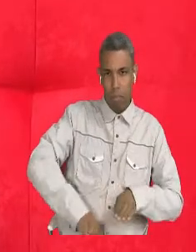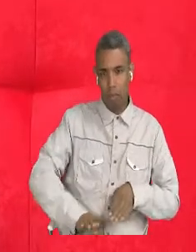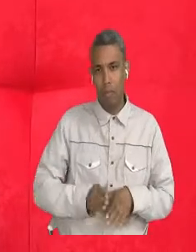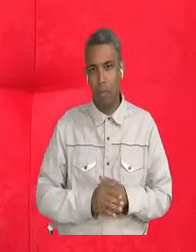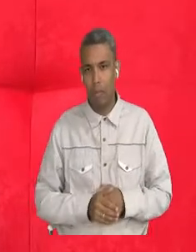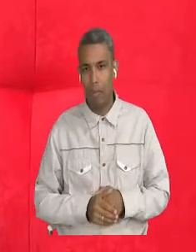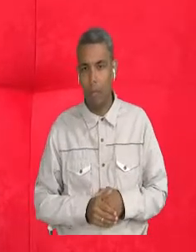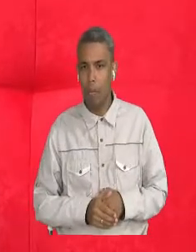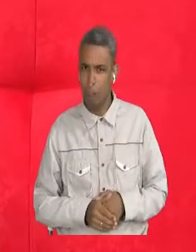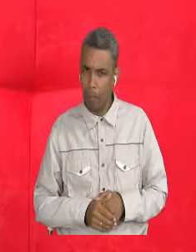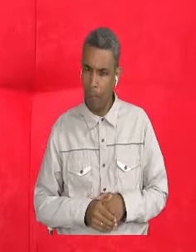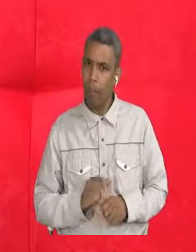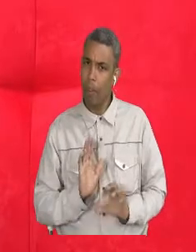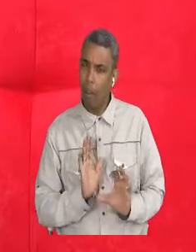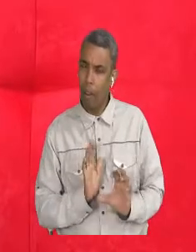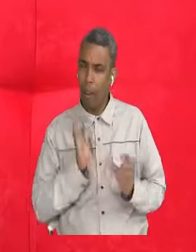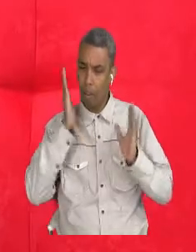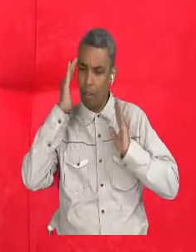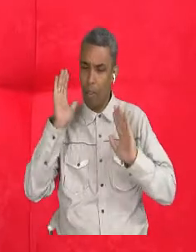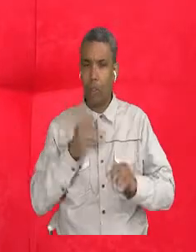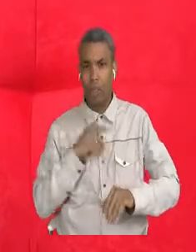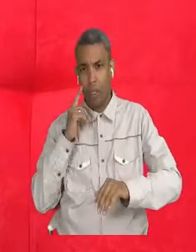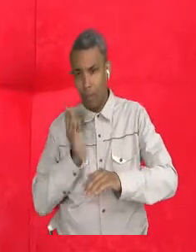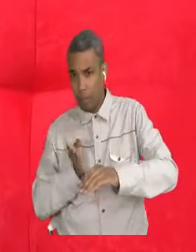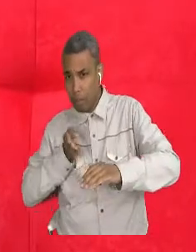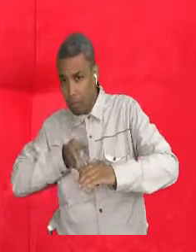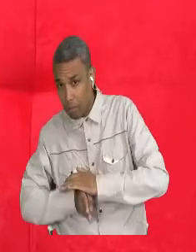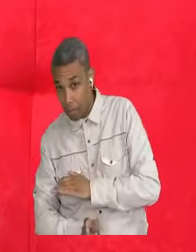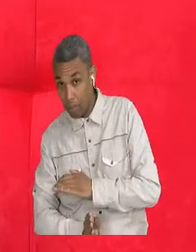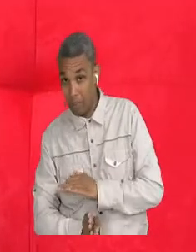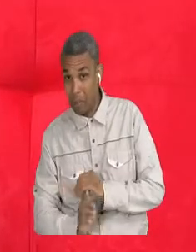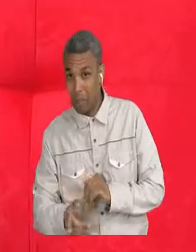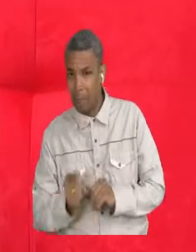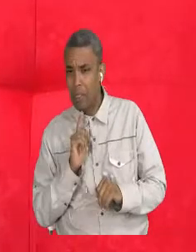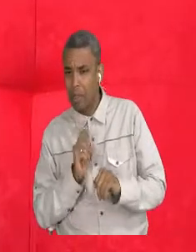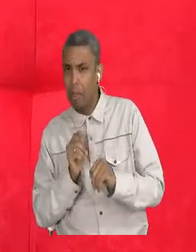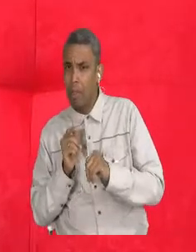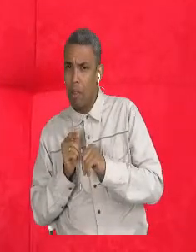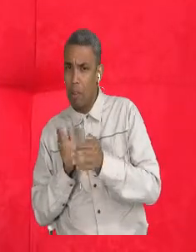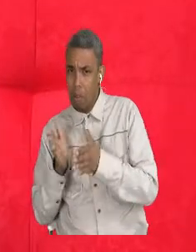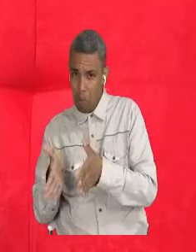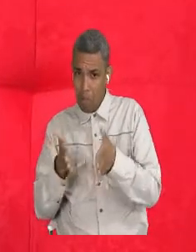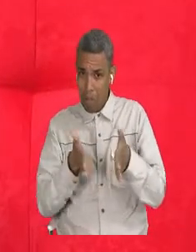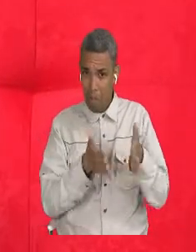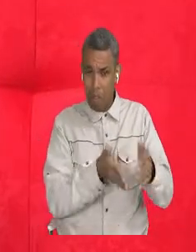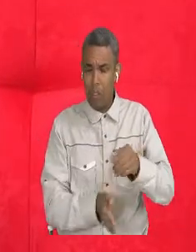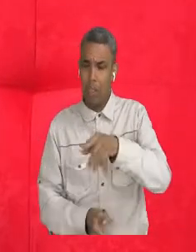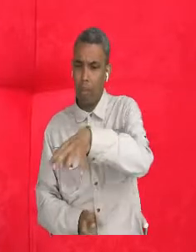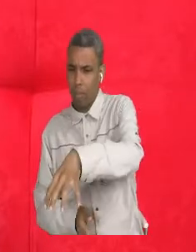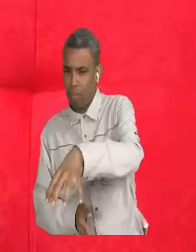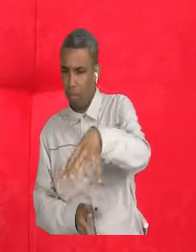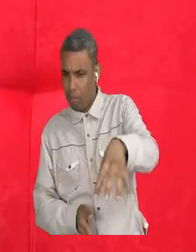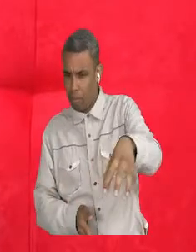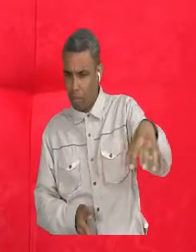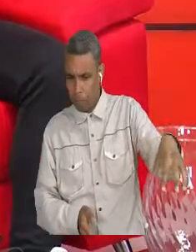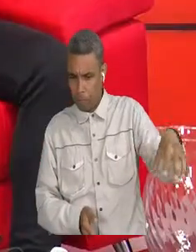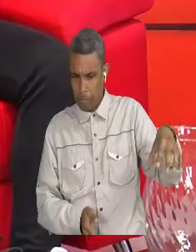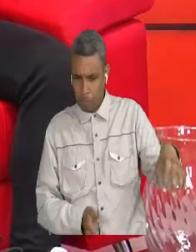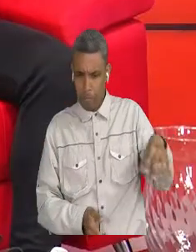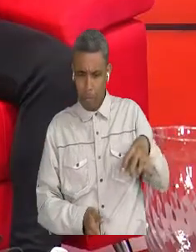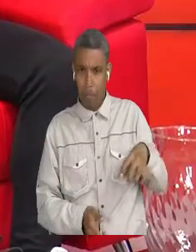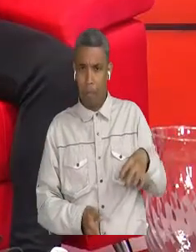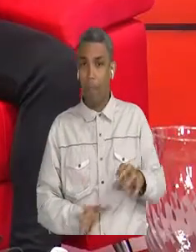vamos a encontrar un grupo de profesionales que le van a enseñar a usted a hacer su actividad física, a hacer sus ejercicios de la mejor manera, sino que también